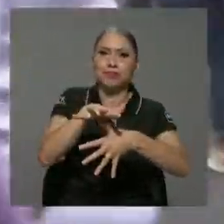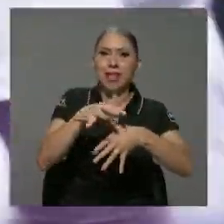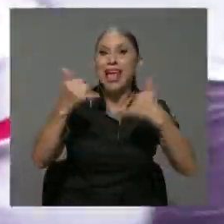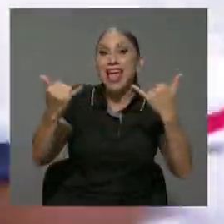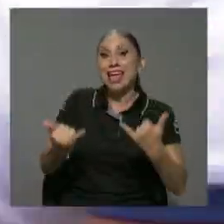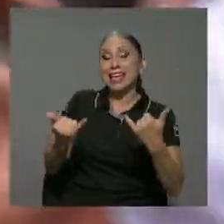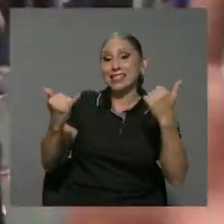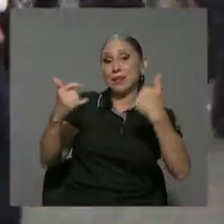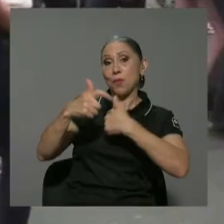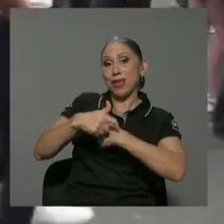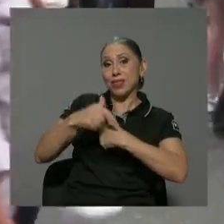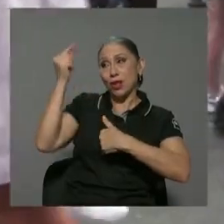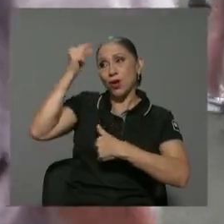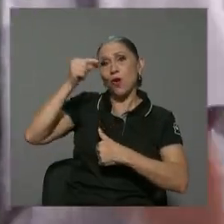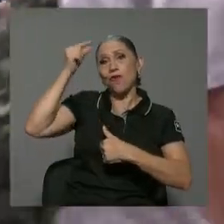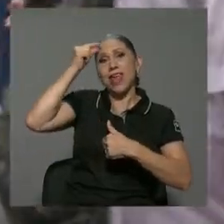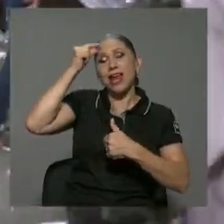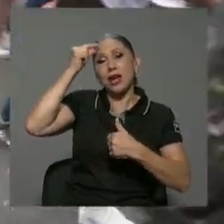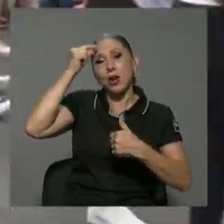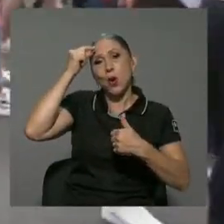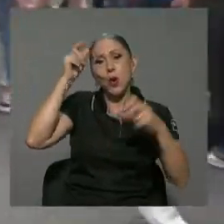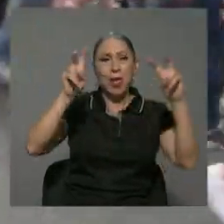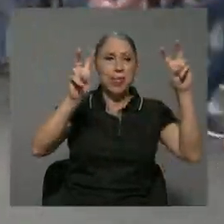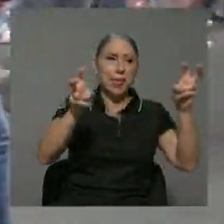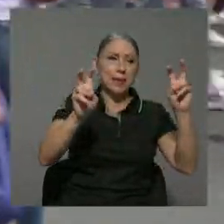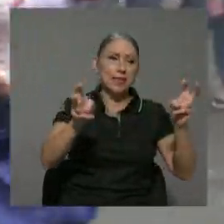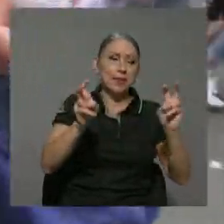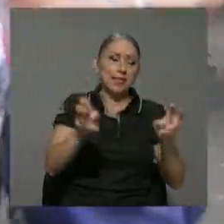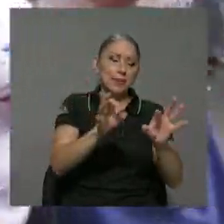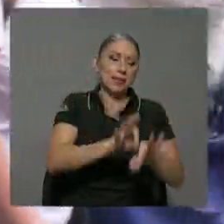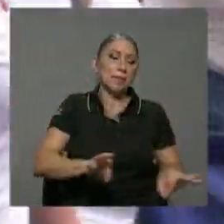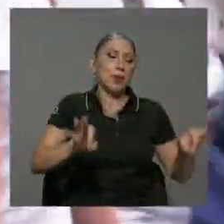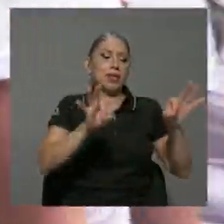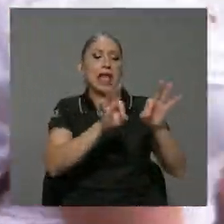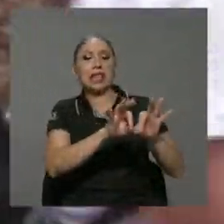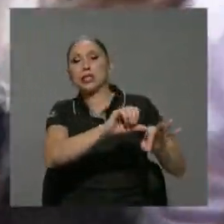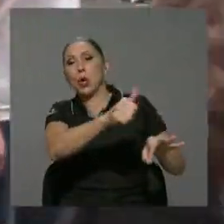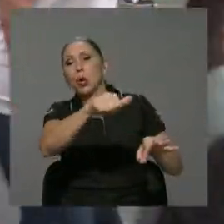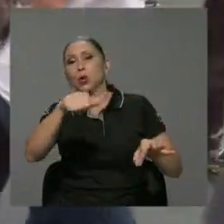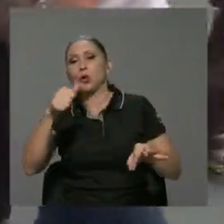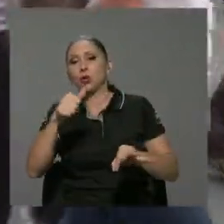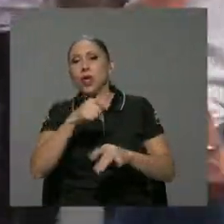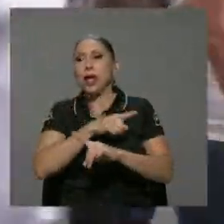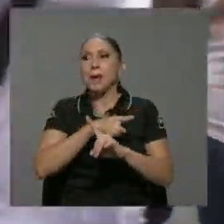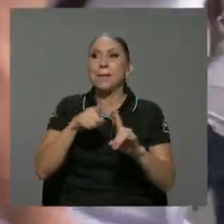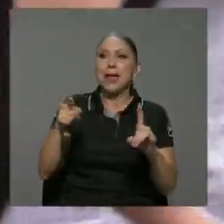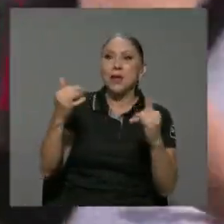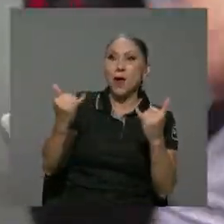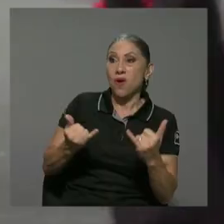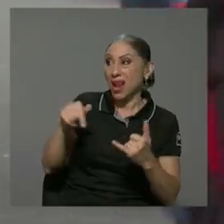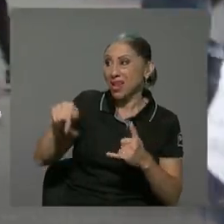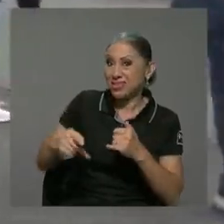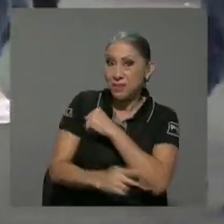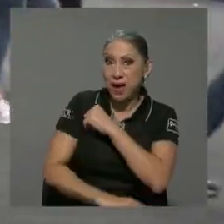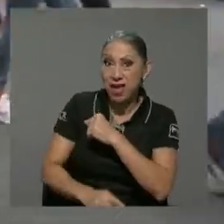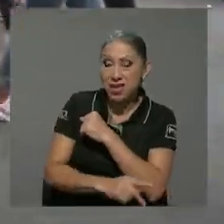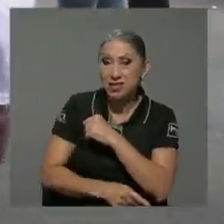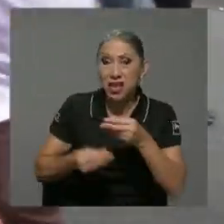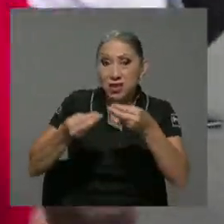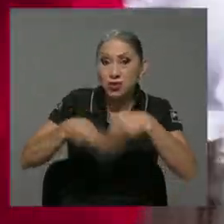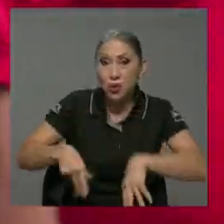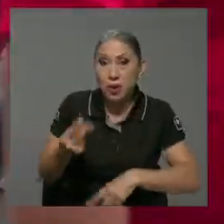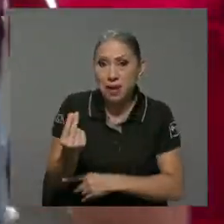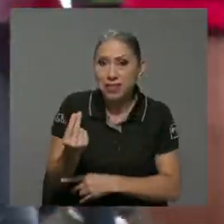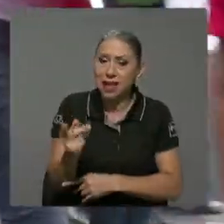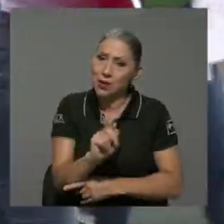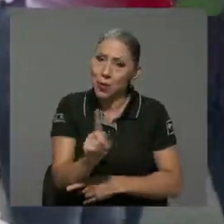prioridades y está destinando los recursos en otros temas. Pero aquí en este país plata nunca ha sobrado. Mm. Esto es un asunto de priorizar en qué la